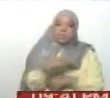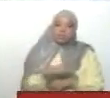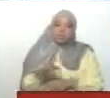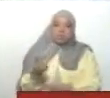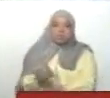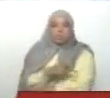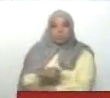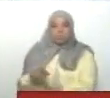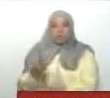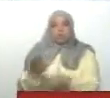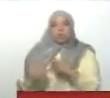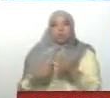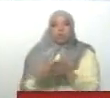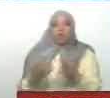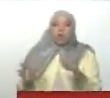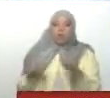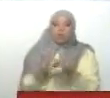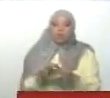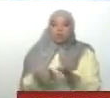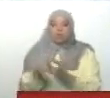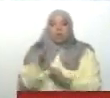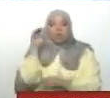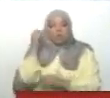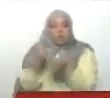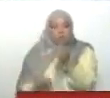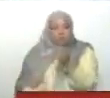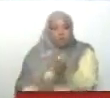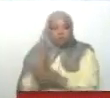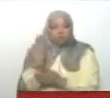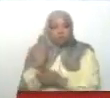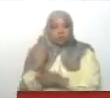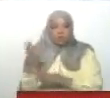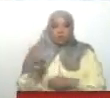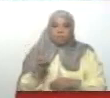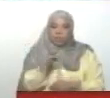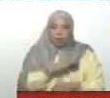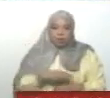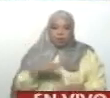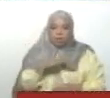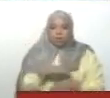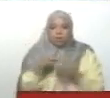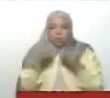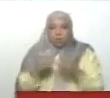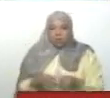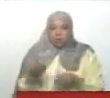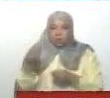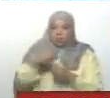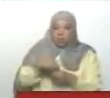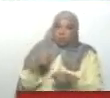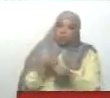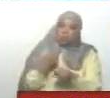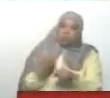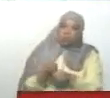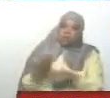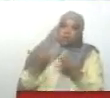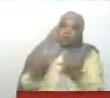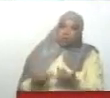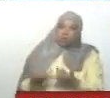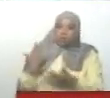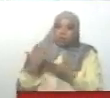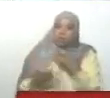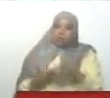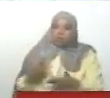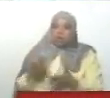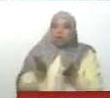cultura popular venezolana. Para unirle, ustedes tienen que ser fundadores de esa misión. Sí, bueno, estamos completamente involucrados en eso, estamos involucrados. Y tenemos que